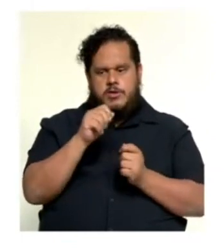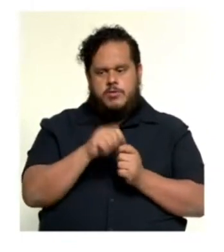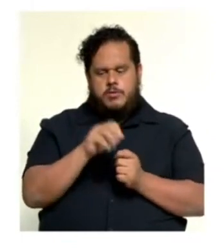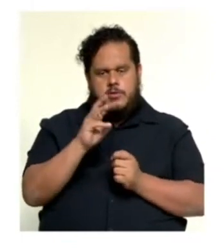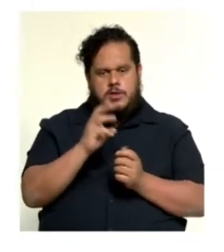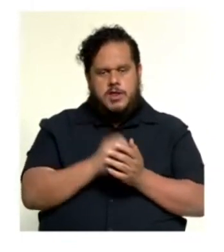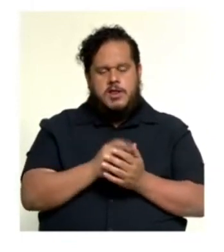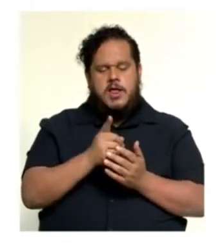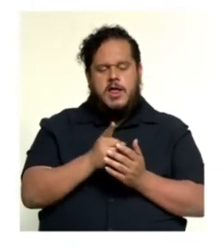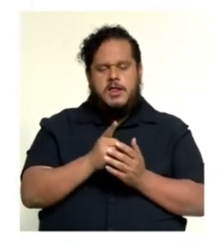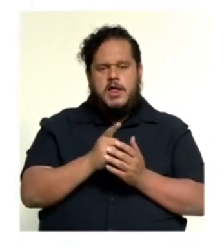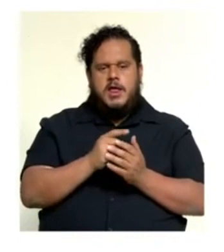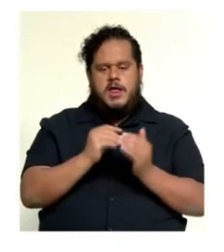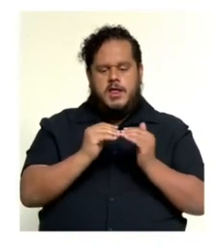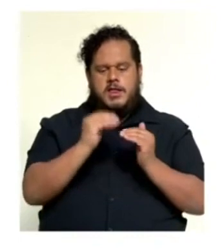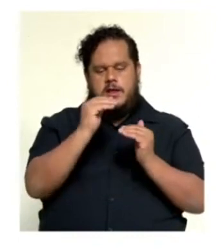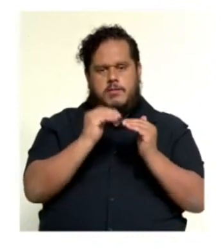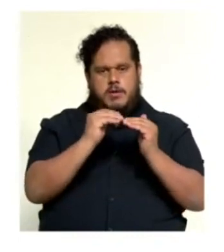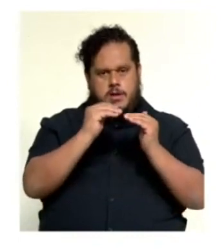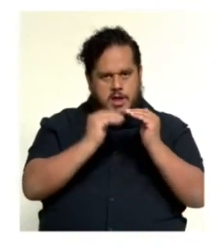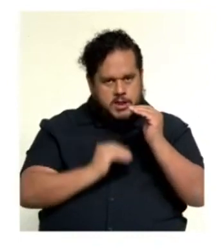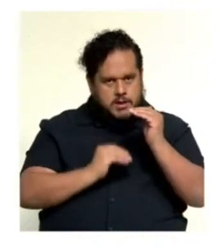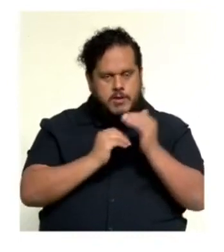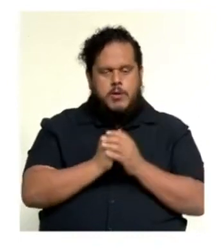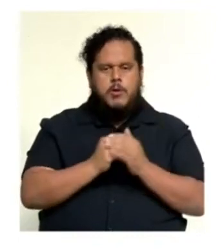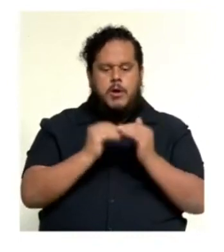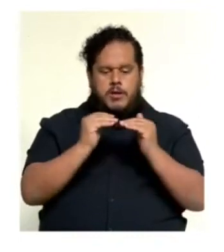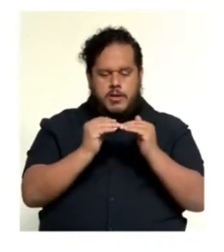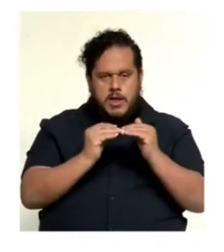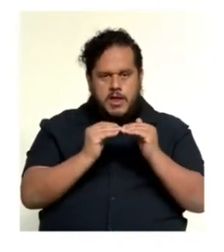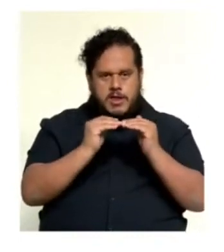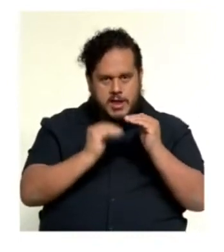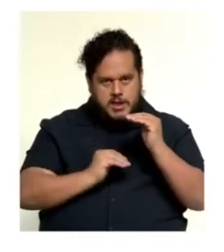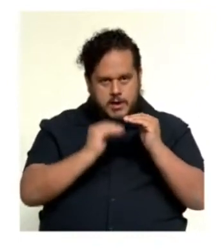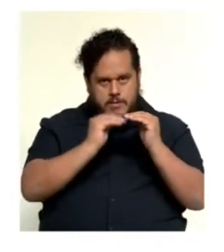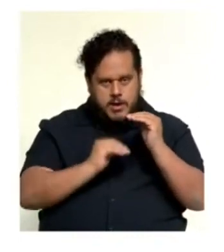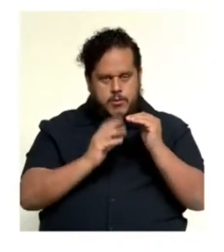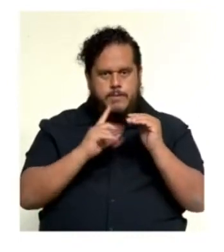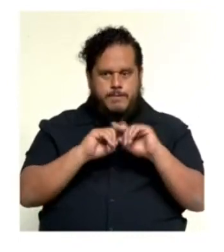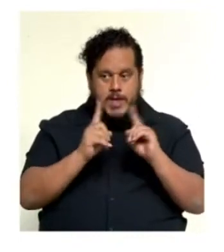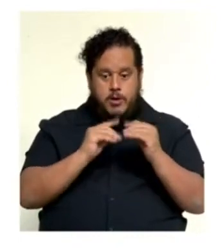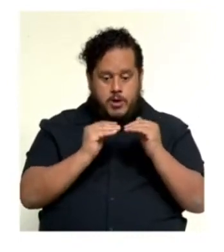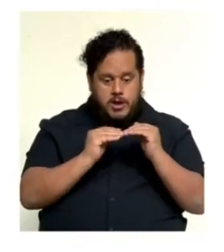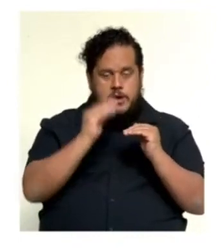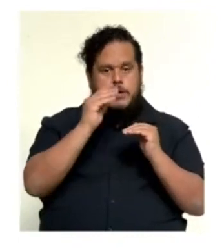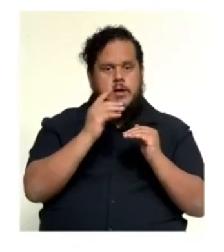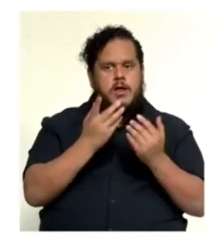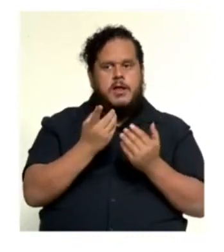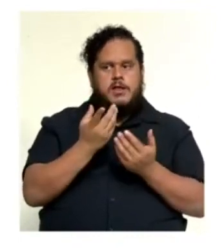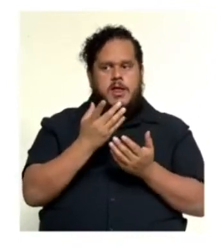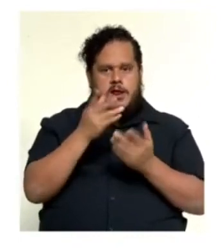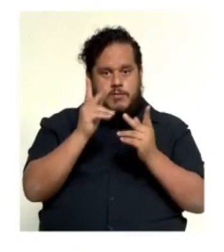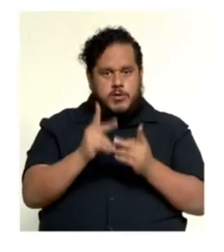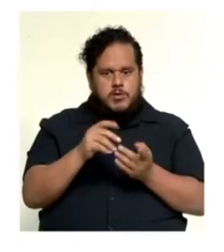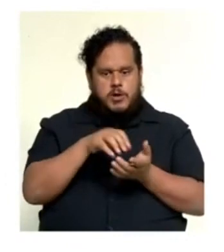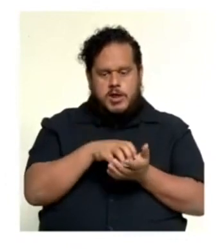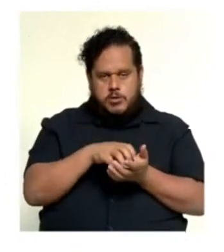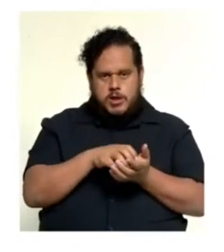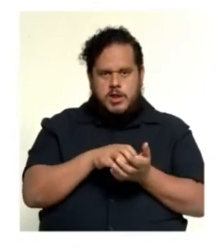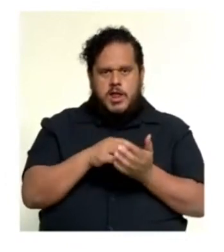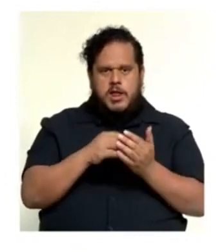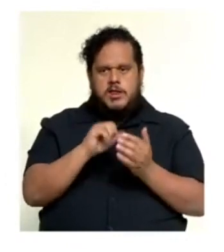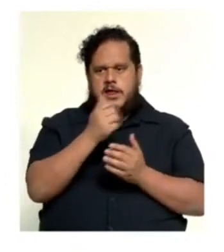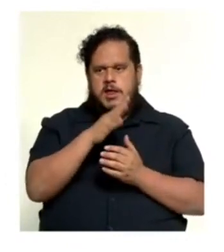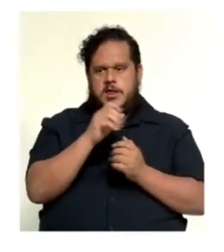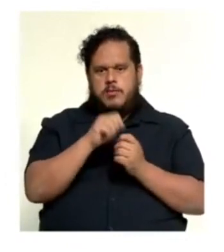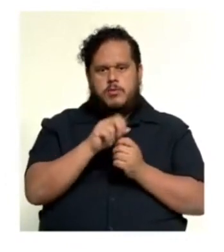de error aplicado hacia abajo. Aplicado el margen de error hacia arriba nos llevaría a que en los indecisos de este 15.3 podría estar incluso